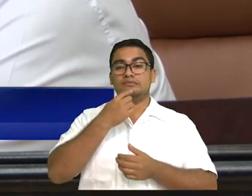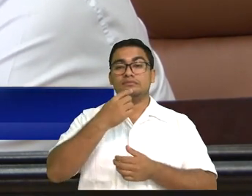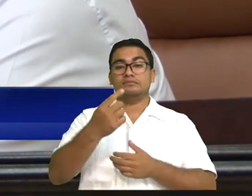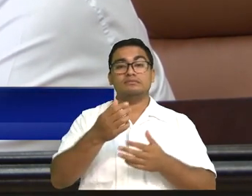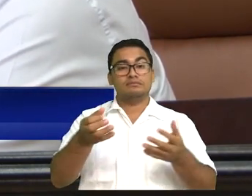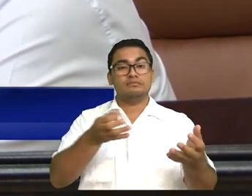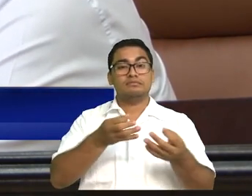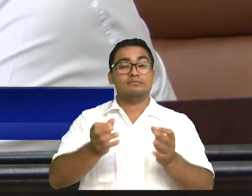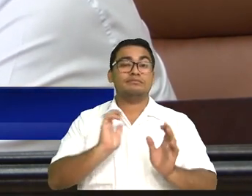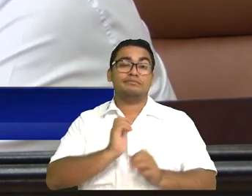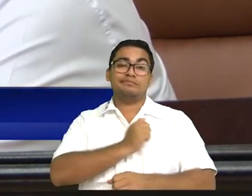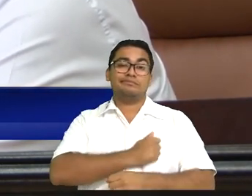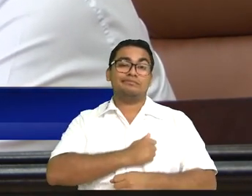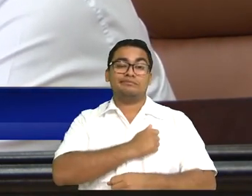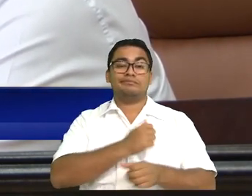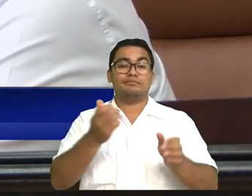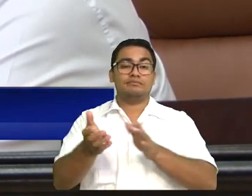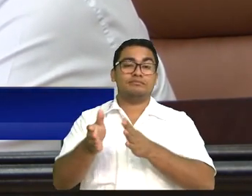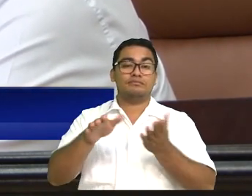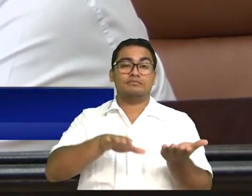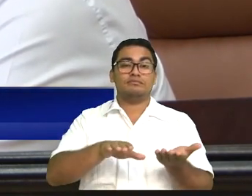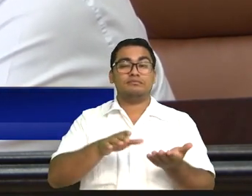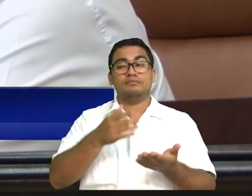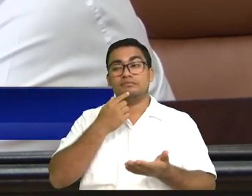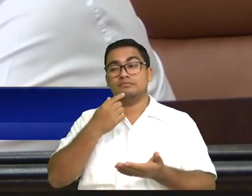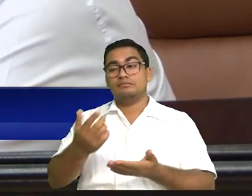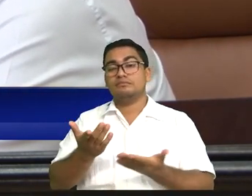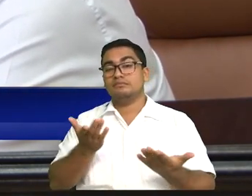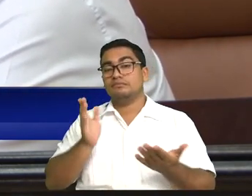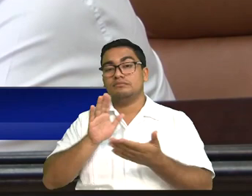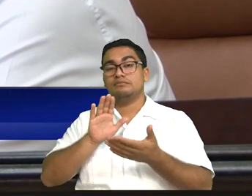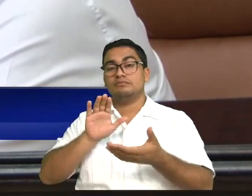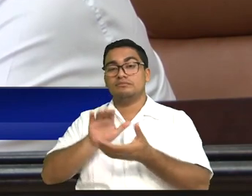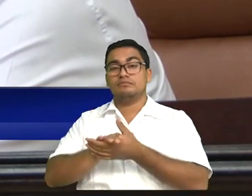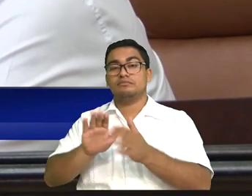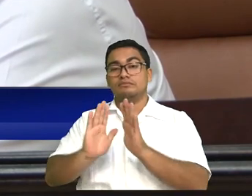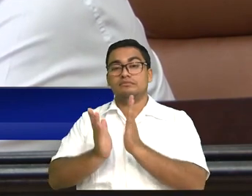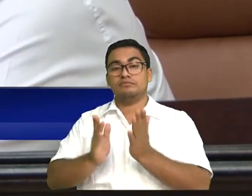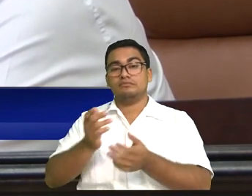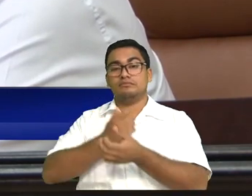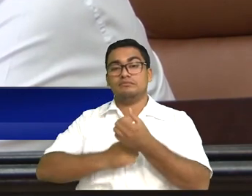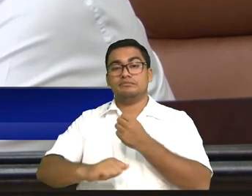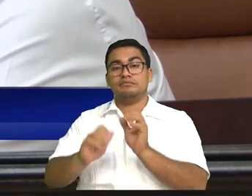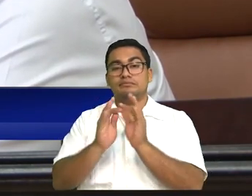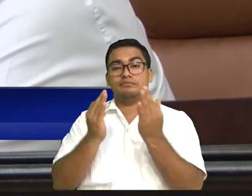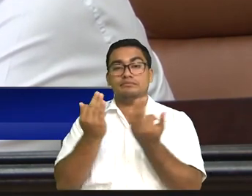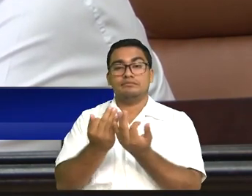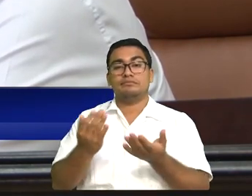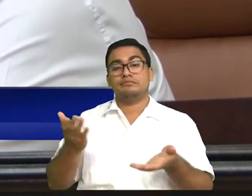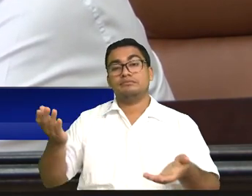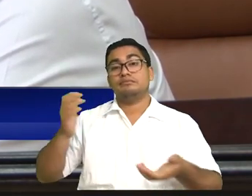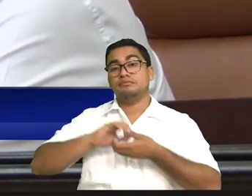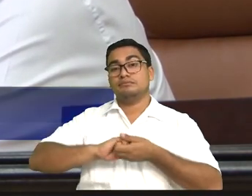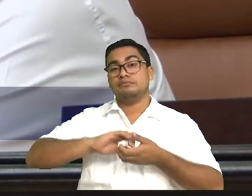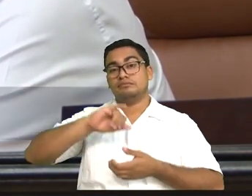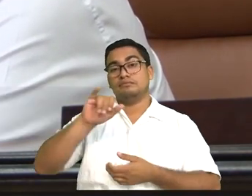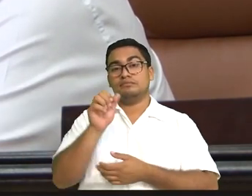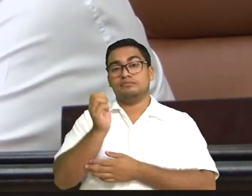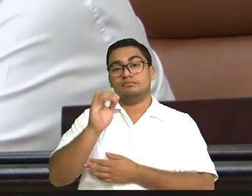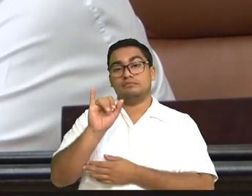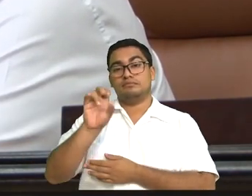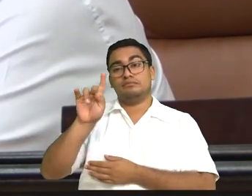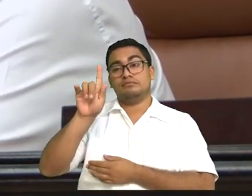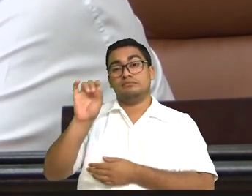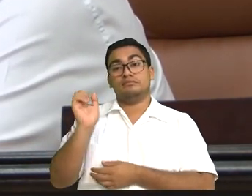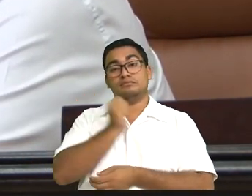más sinceras condolencias a su esposa, hijos y familiares del compañero Jacinto Suárez Espinosa,